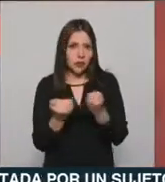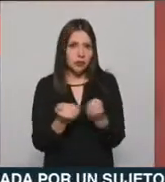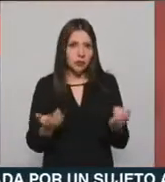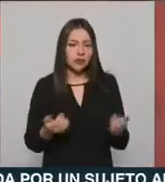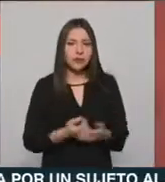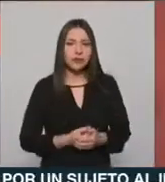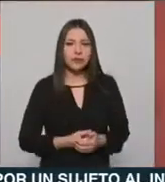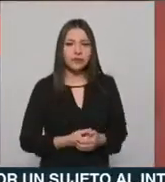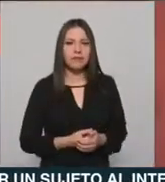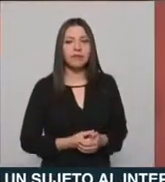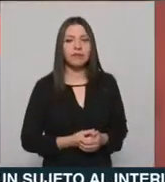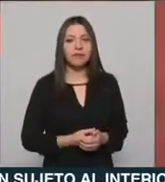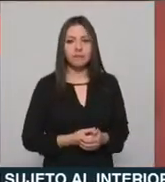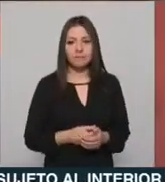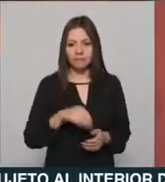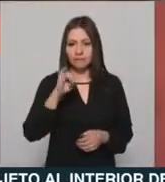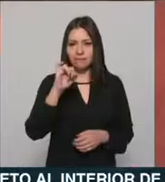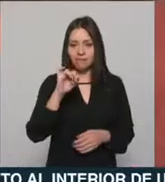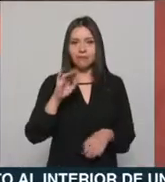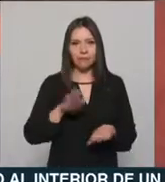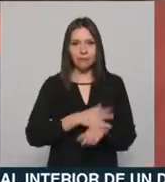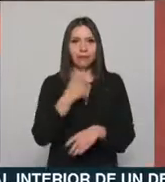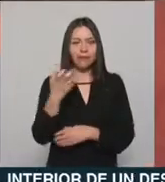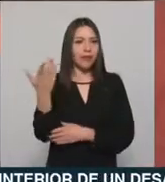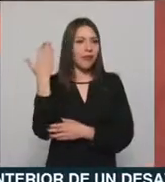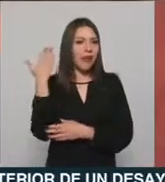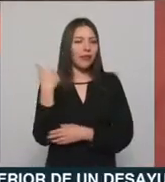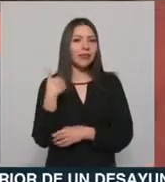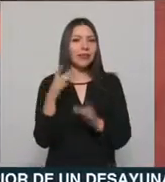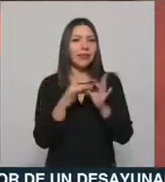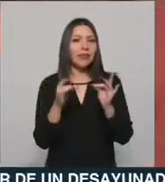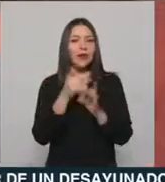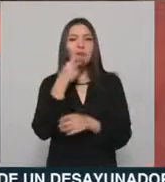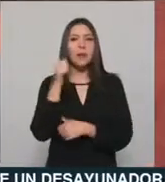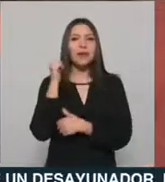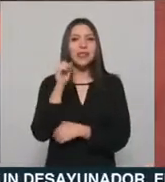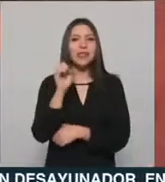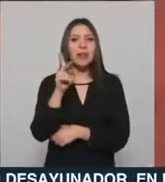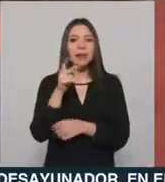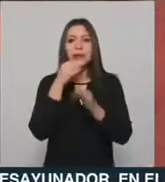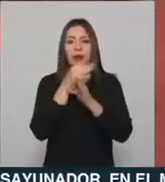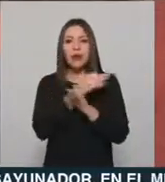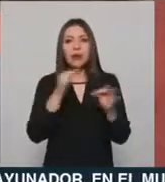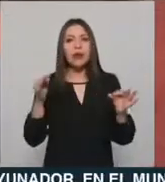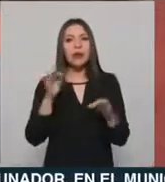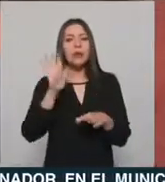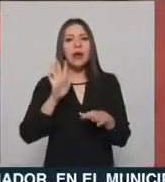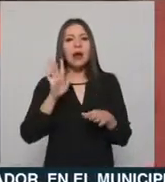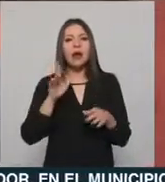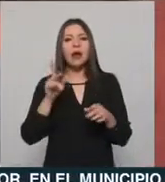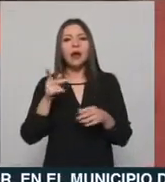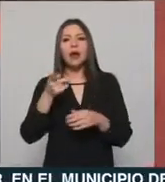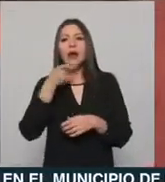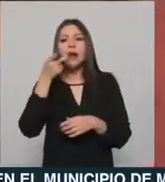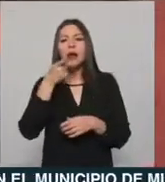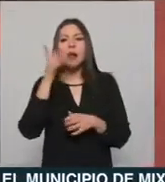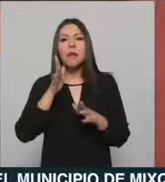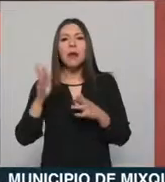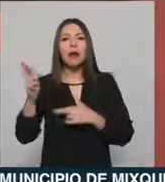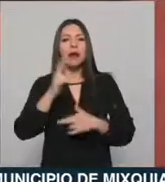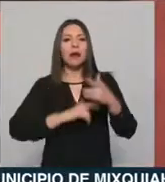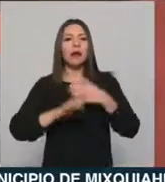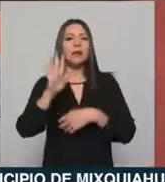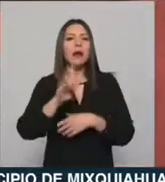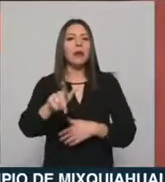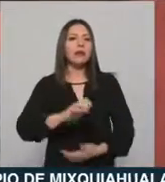digo que es preocupante la declaración del secretario de Educación, Esteban Moctezuma, muy grave, porque no solamente da un paso atrás, sino que comete un acto de discriminación. Y